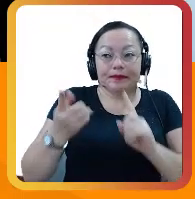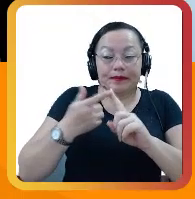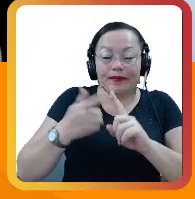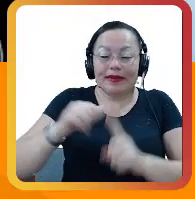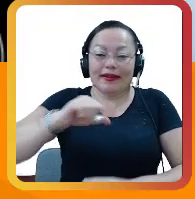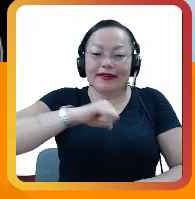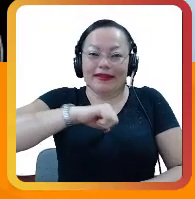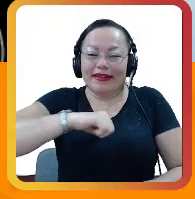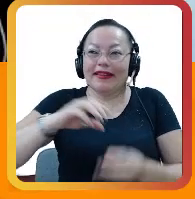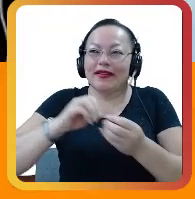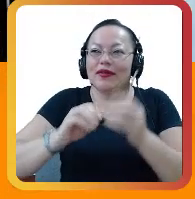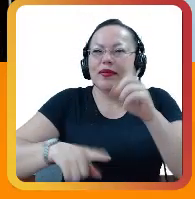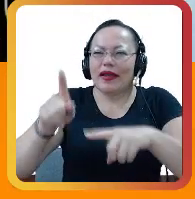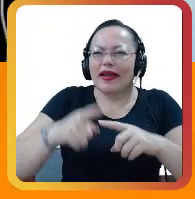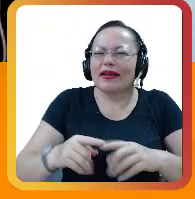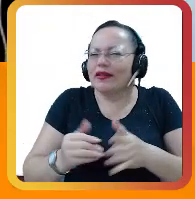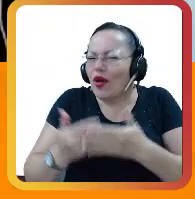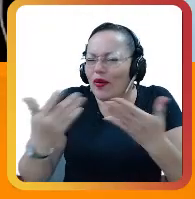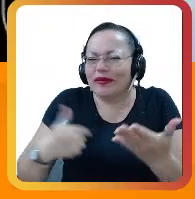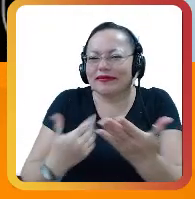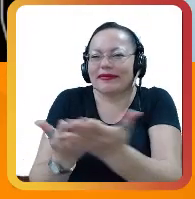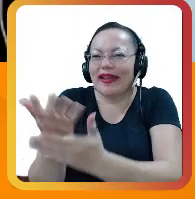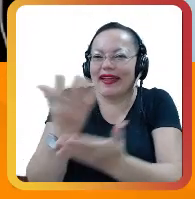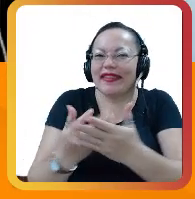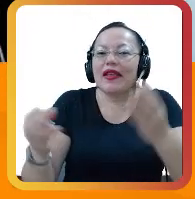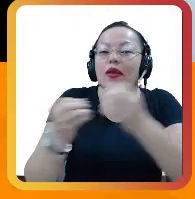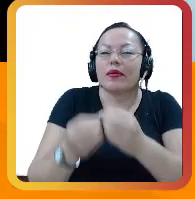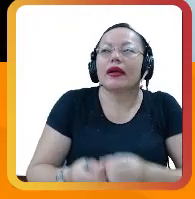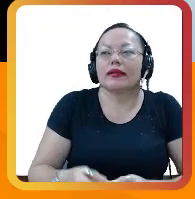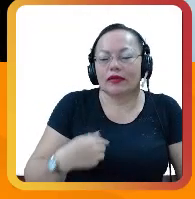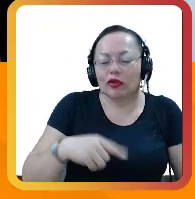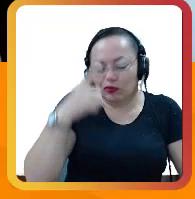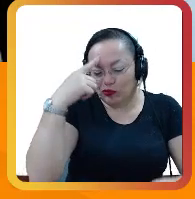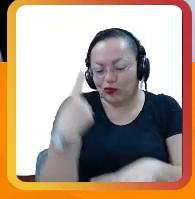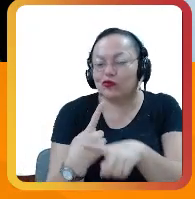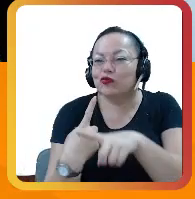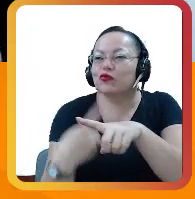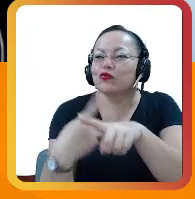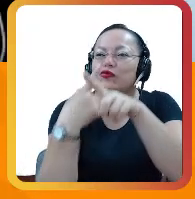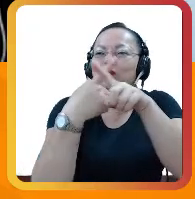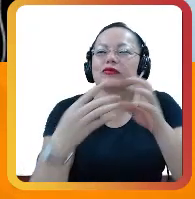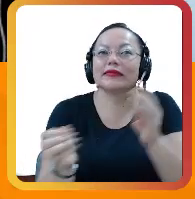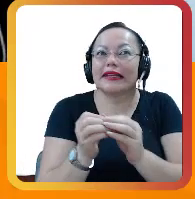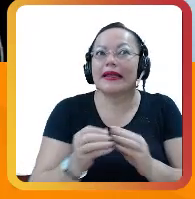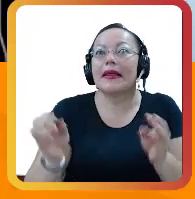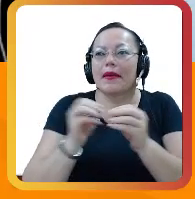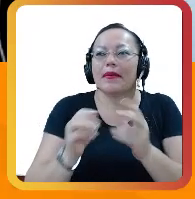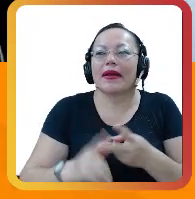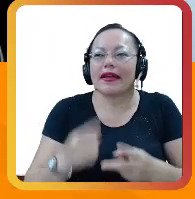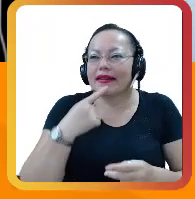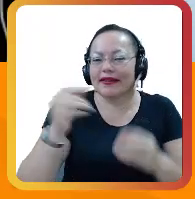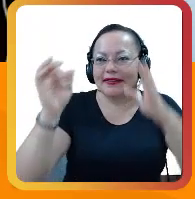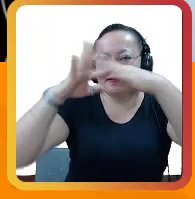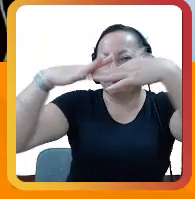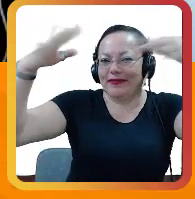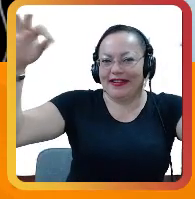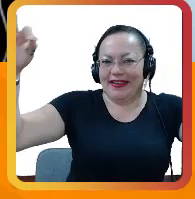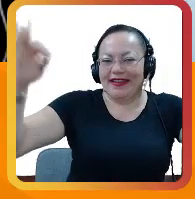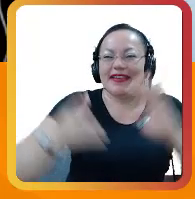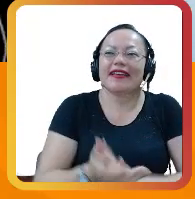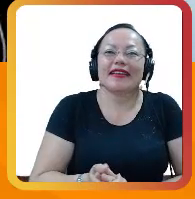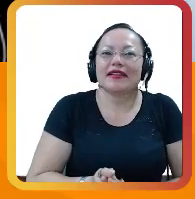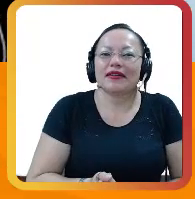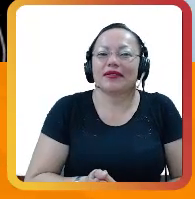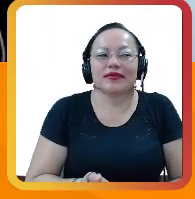Tenemos algunos consejitos para alimentarnos de optimismo. Y hoy tengo la frase que no